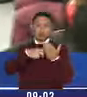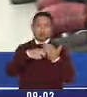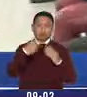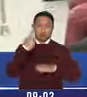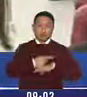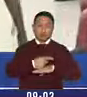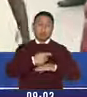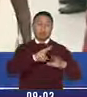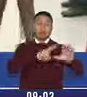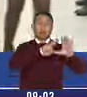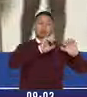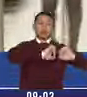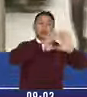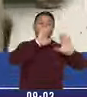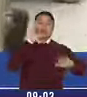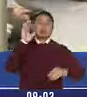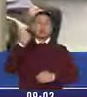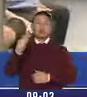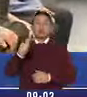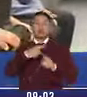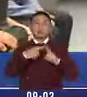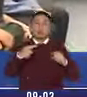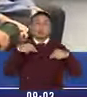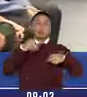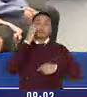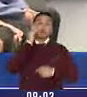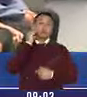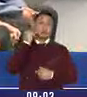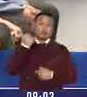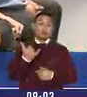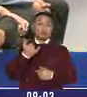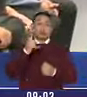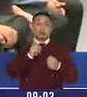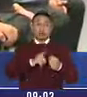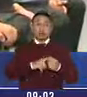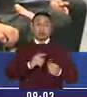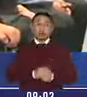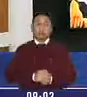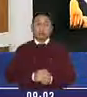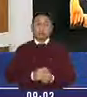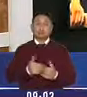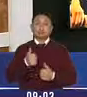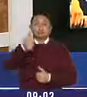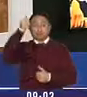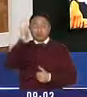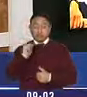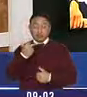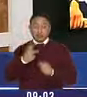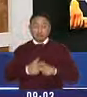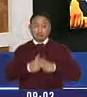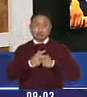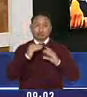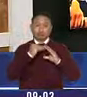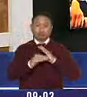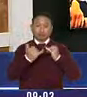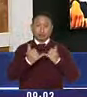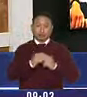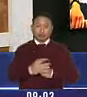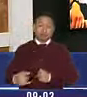son de 7:00 a.m. a 10:30. Así que esta es la experiencia que está viviendo la capital desde el día de ayer, que fueron invitados, y desde hoy ya